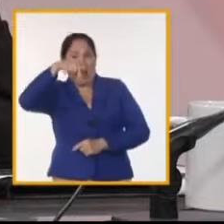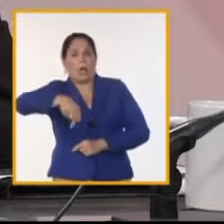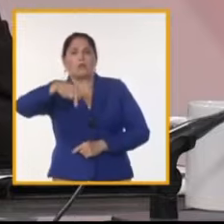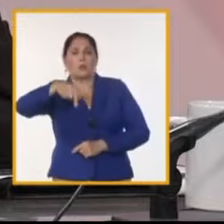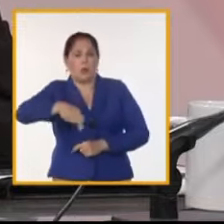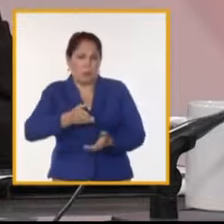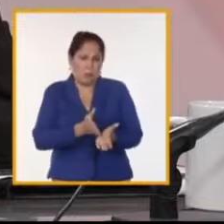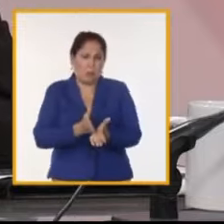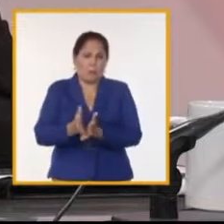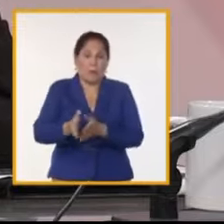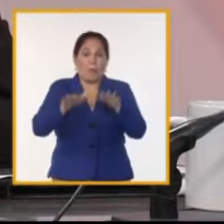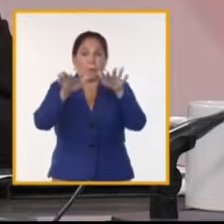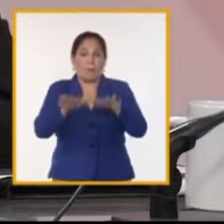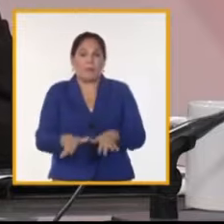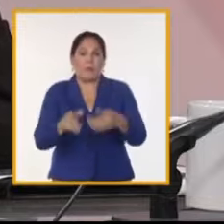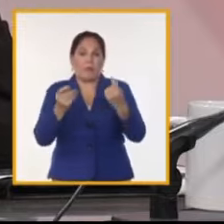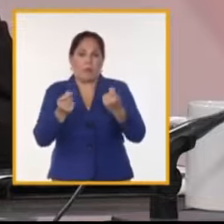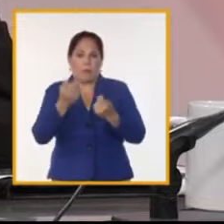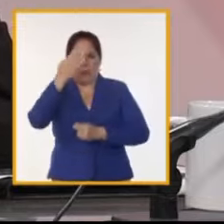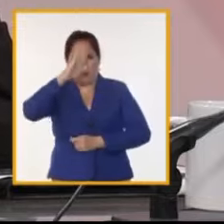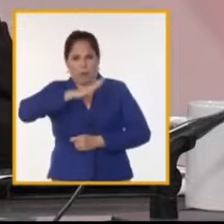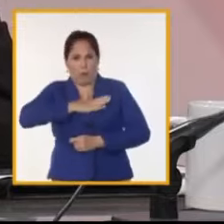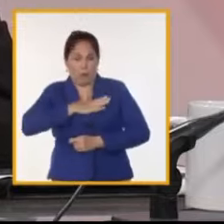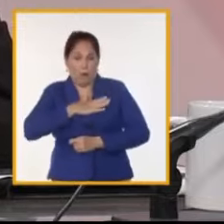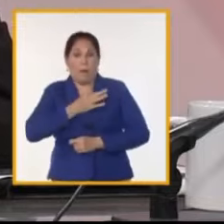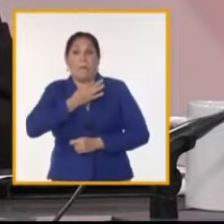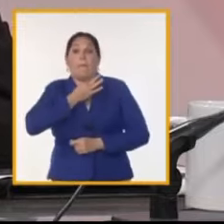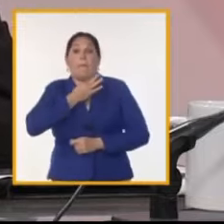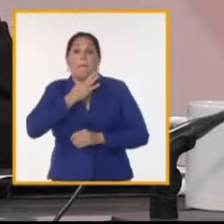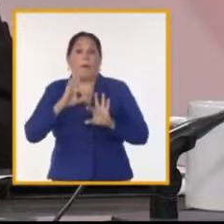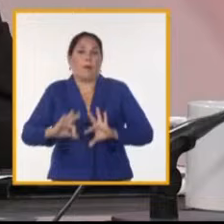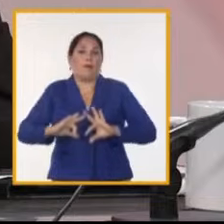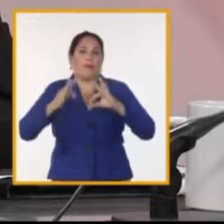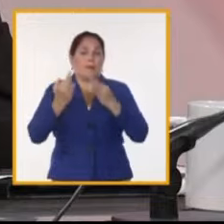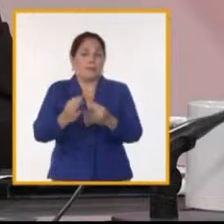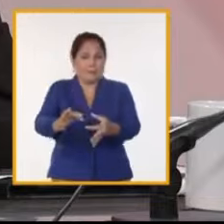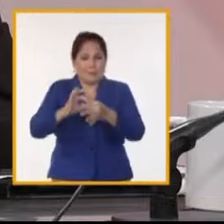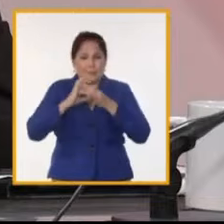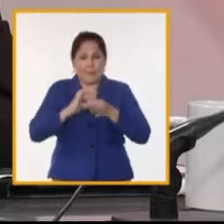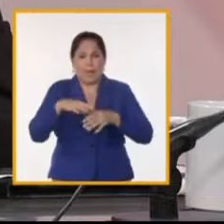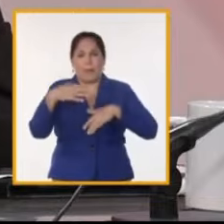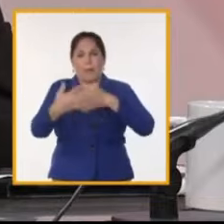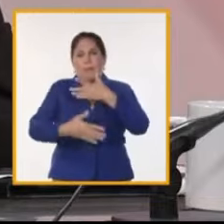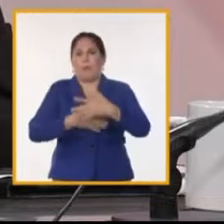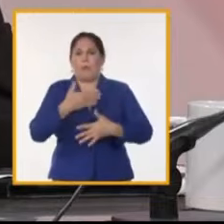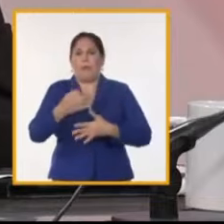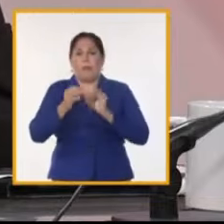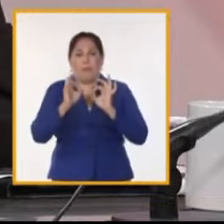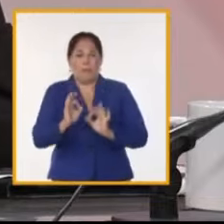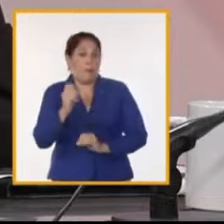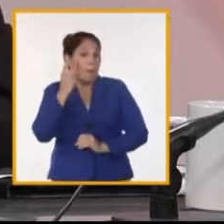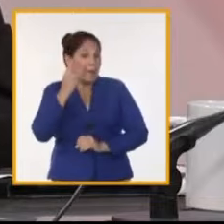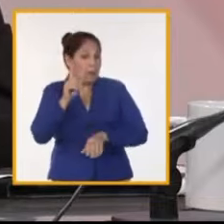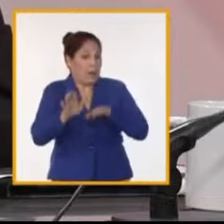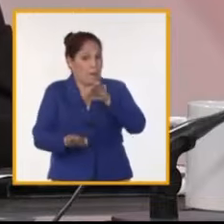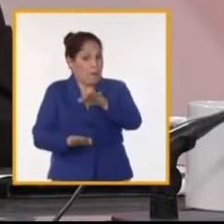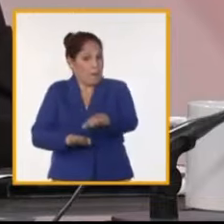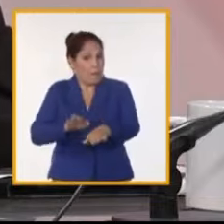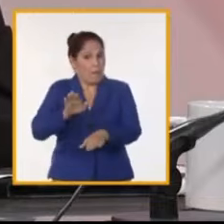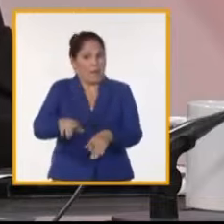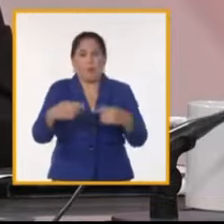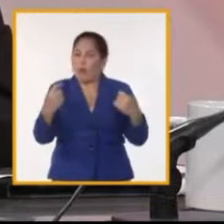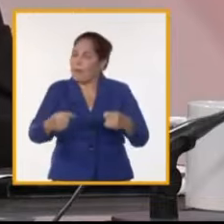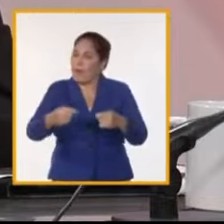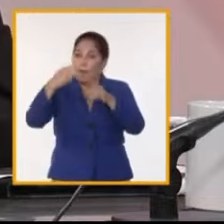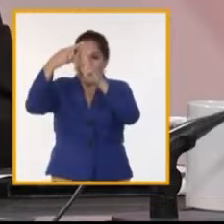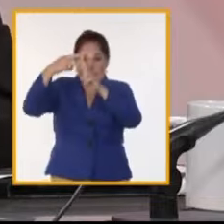paralizando la economía cubana emovere siendo a la familias cubanas y agravando la crisis migratoria el primer paso más obvio es sacar a